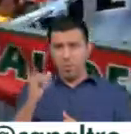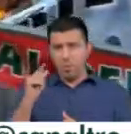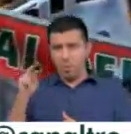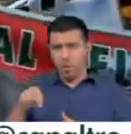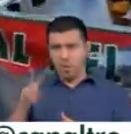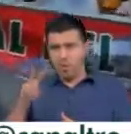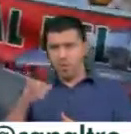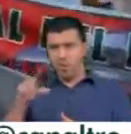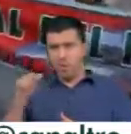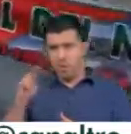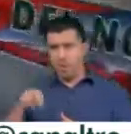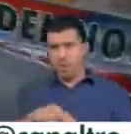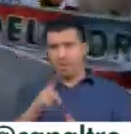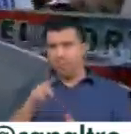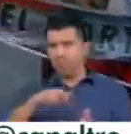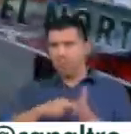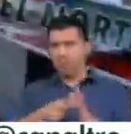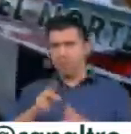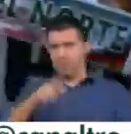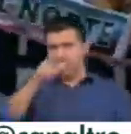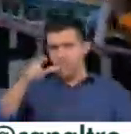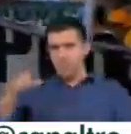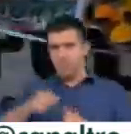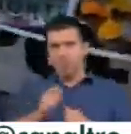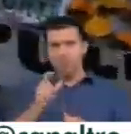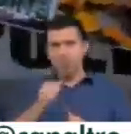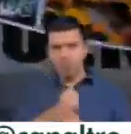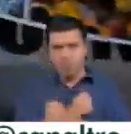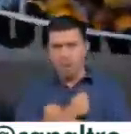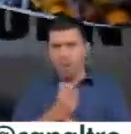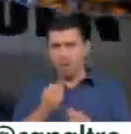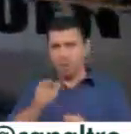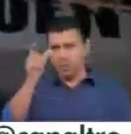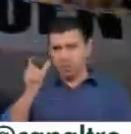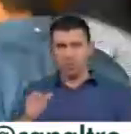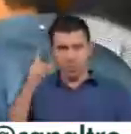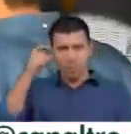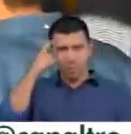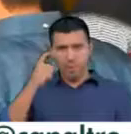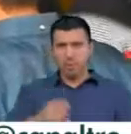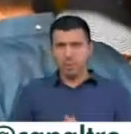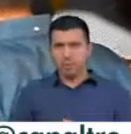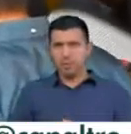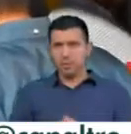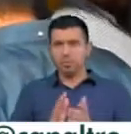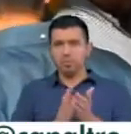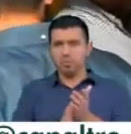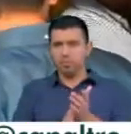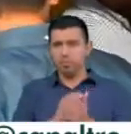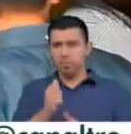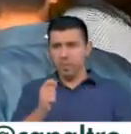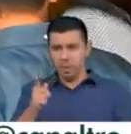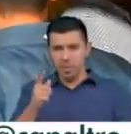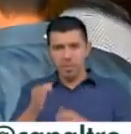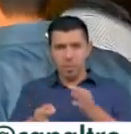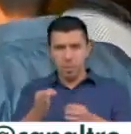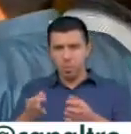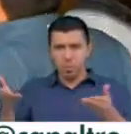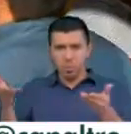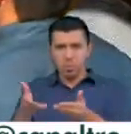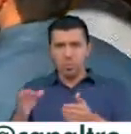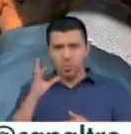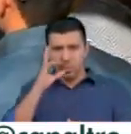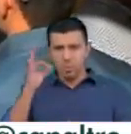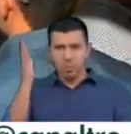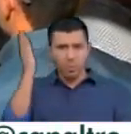demostrado que la gente señala en el norte de santander quiera cuidar villamizar un respaldo merecido un respaldo justo a un hombre